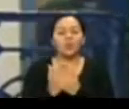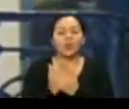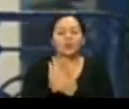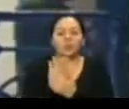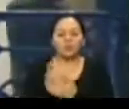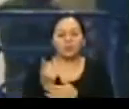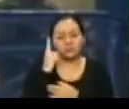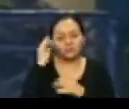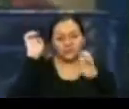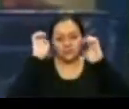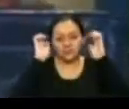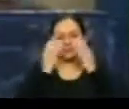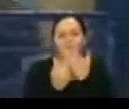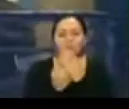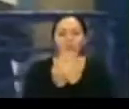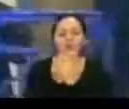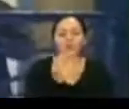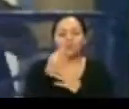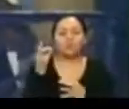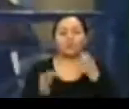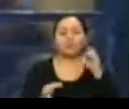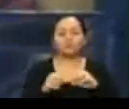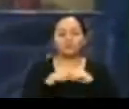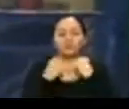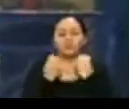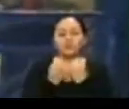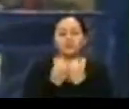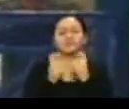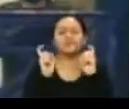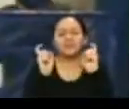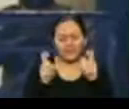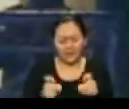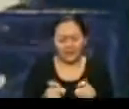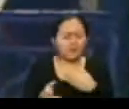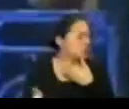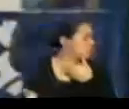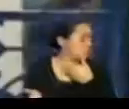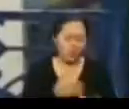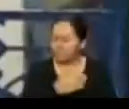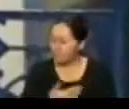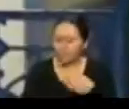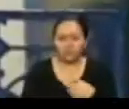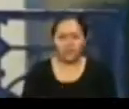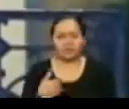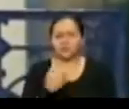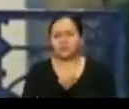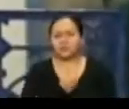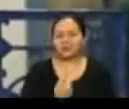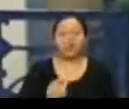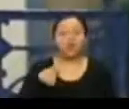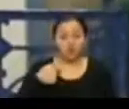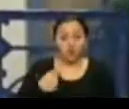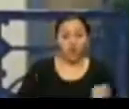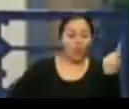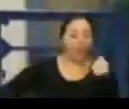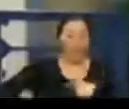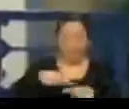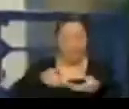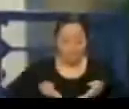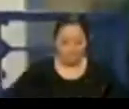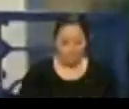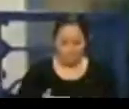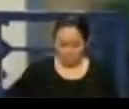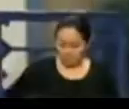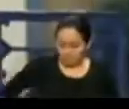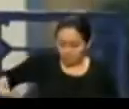liberación, por la justicia social. Vale la pena darlas. Si volvieran a ser, volviera a ser